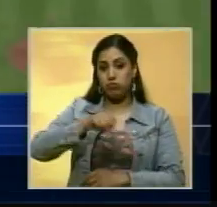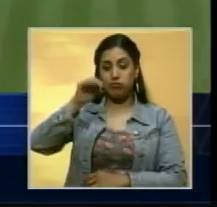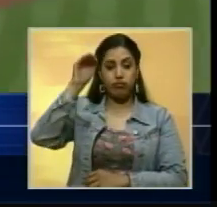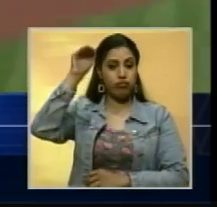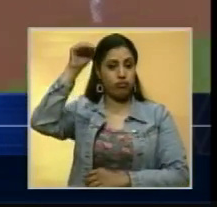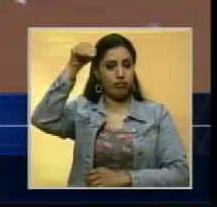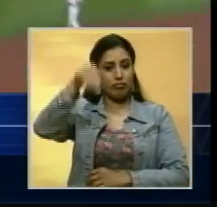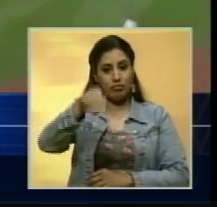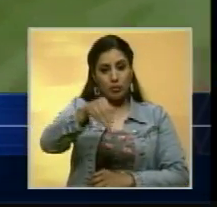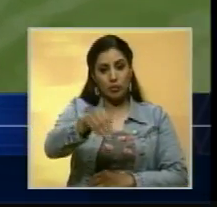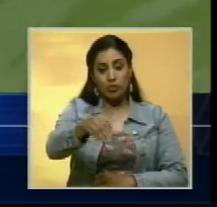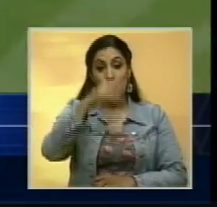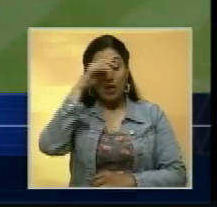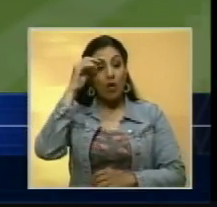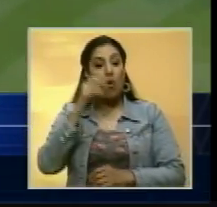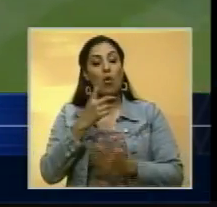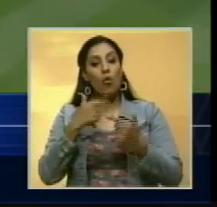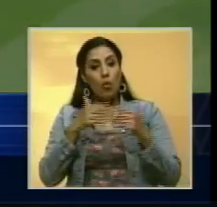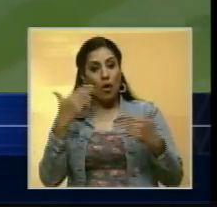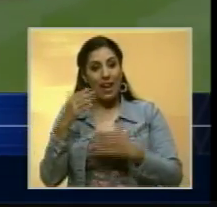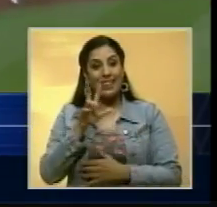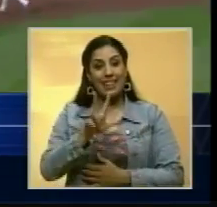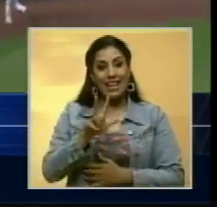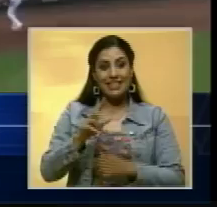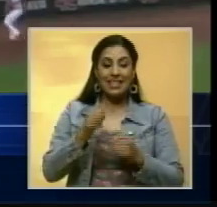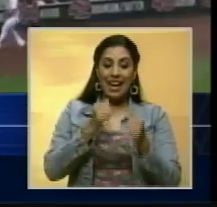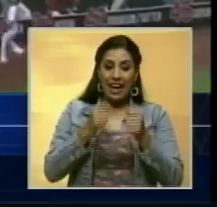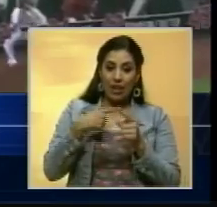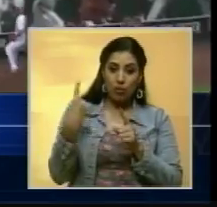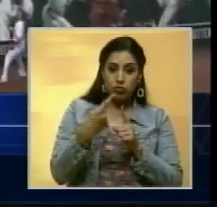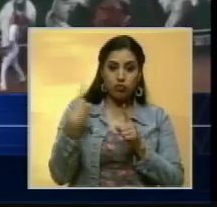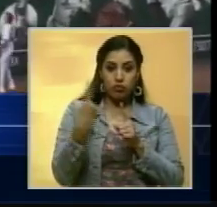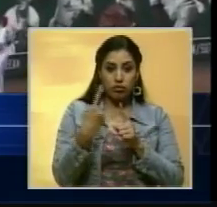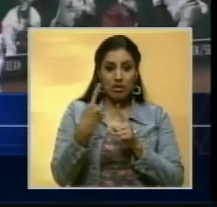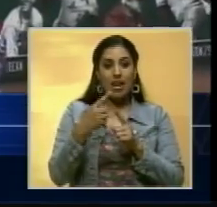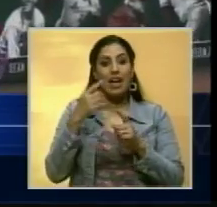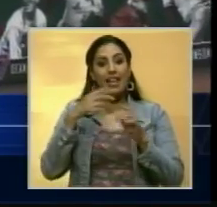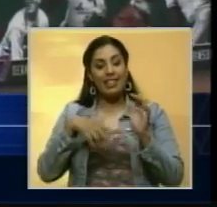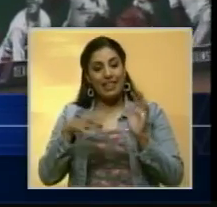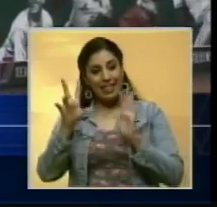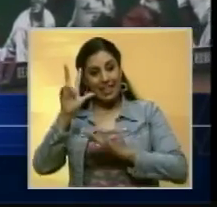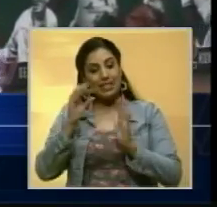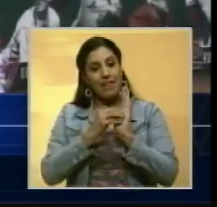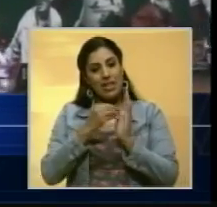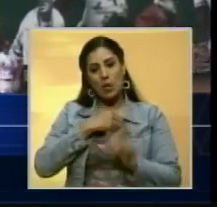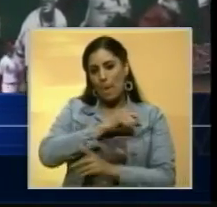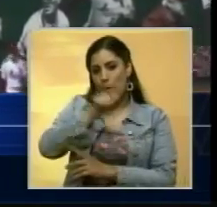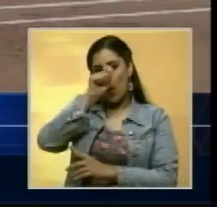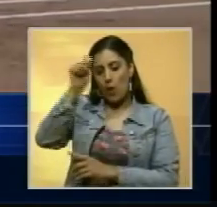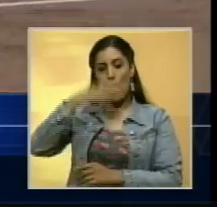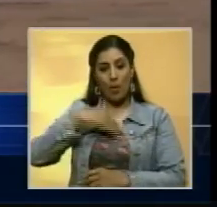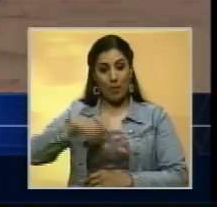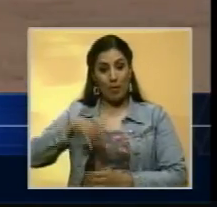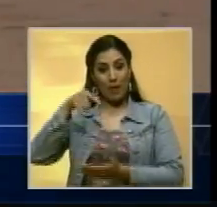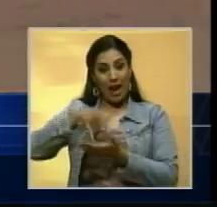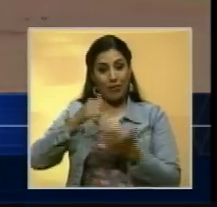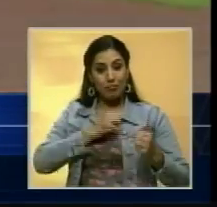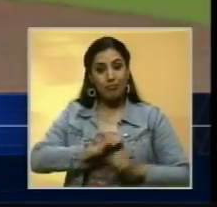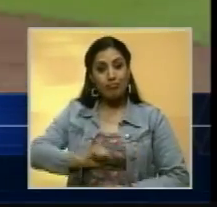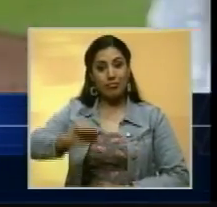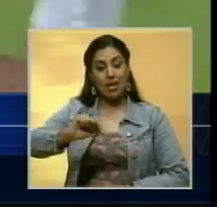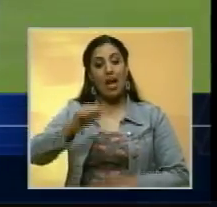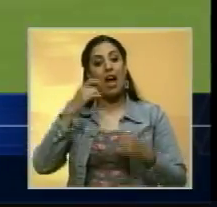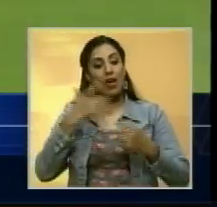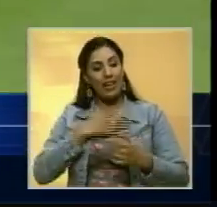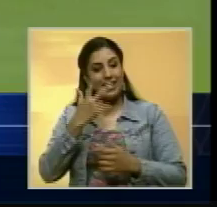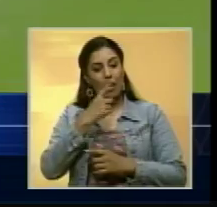y Wilmer Flores que conecta cuadrangular de 3 carreras por el jardín izquierdo. 13º de la campaña para el carabobeño. Se fue de 3-1